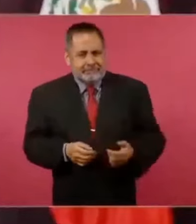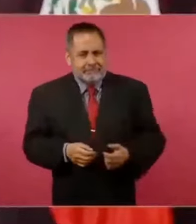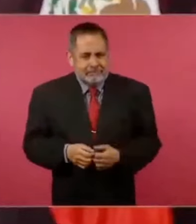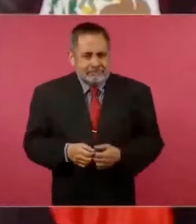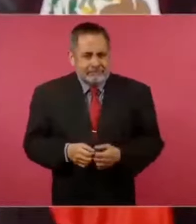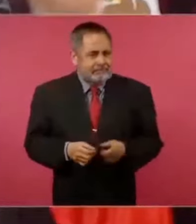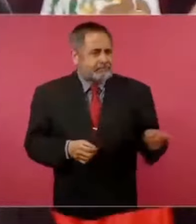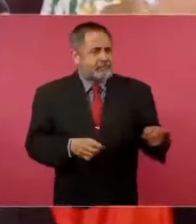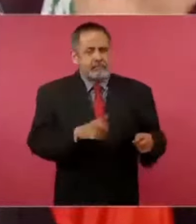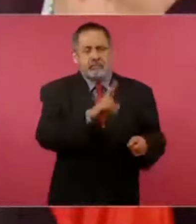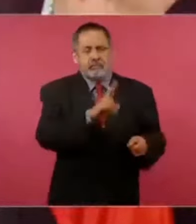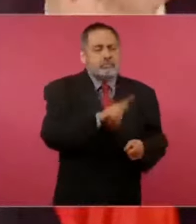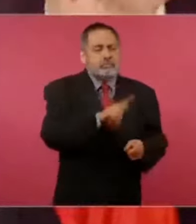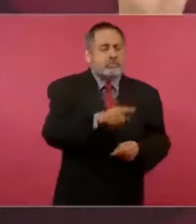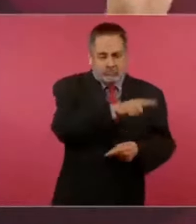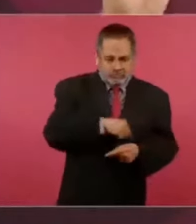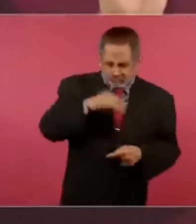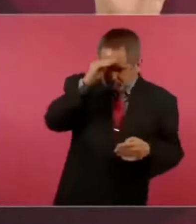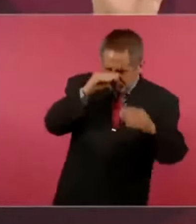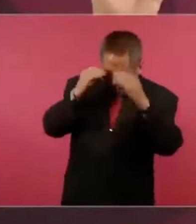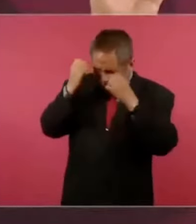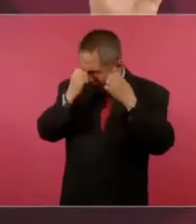porque nunca has querido